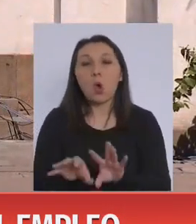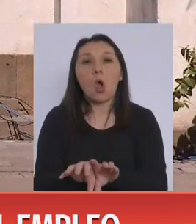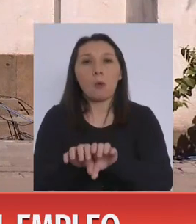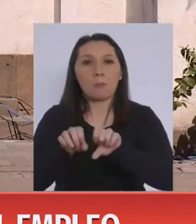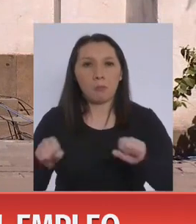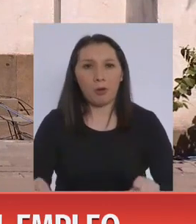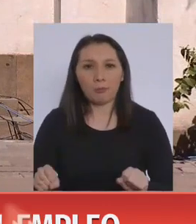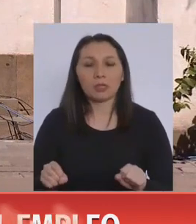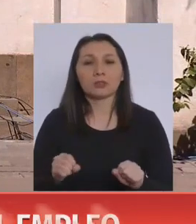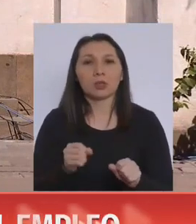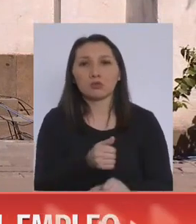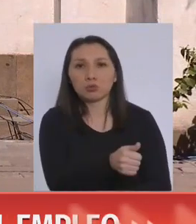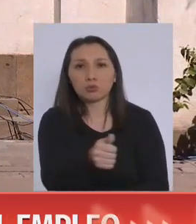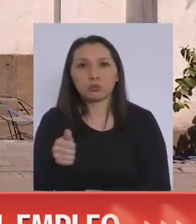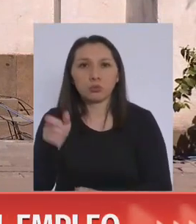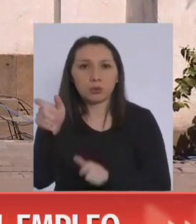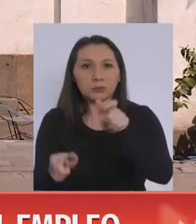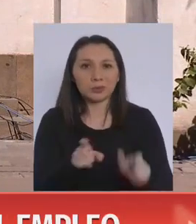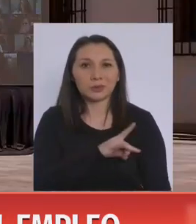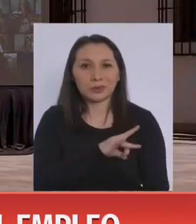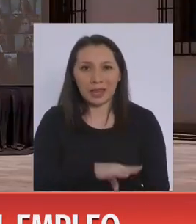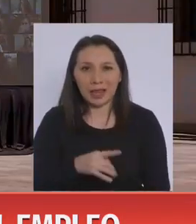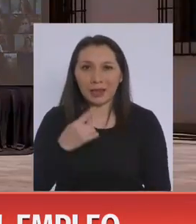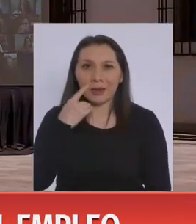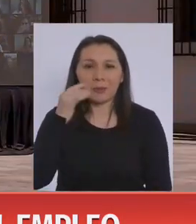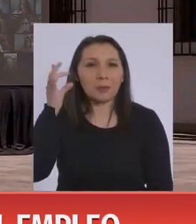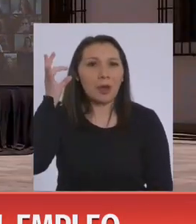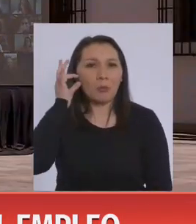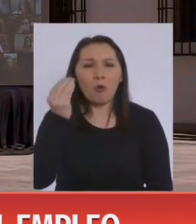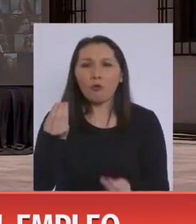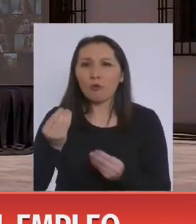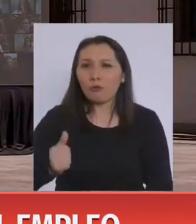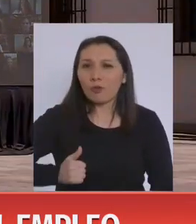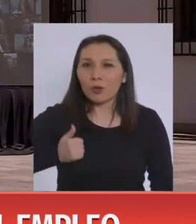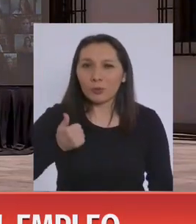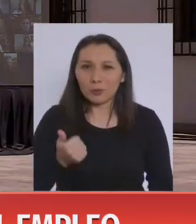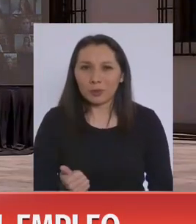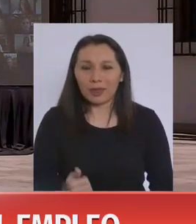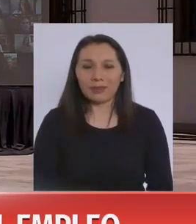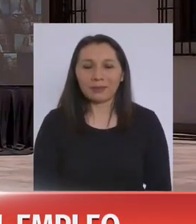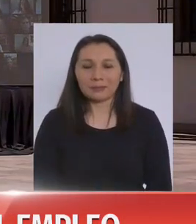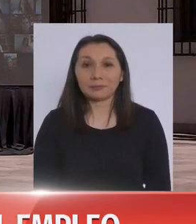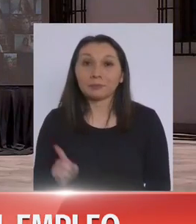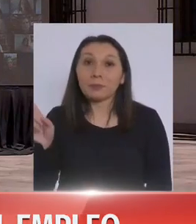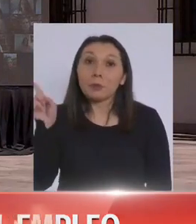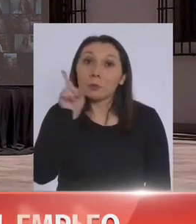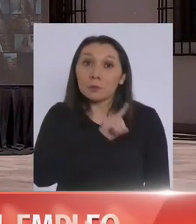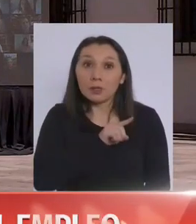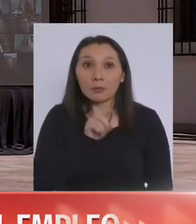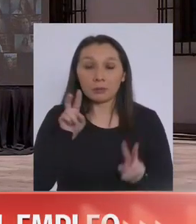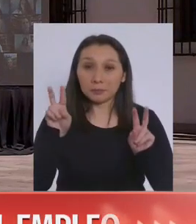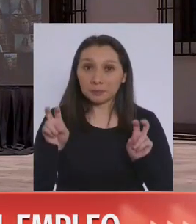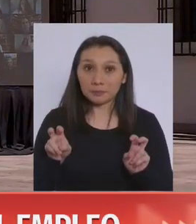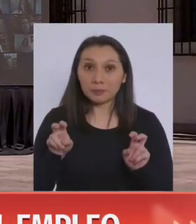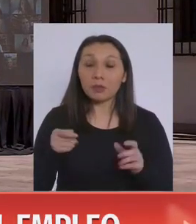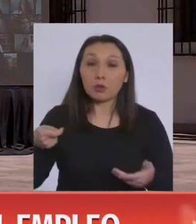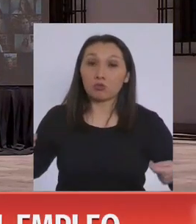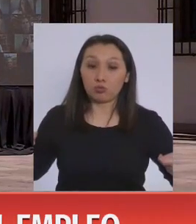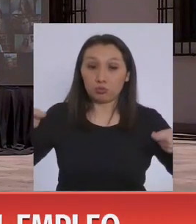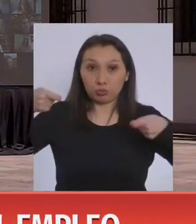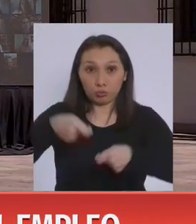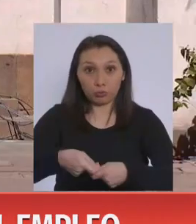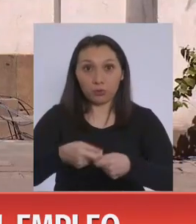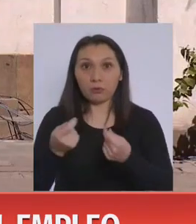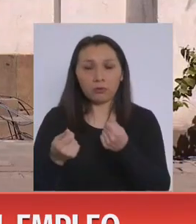comprometer a todas las chilenas y chilenos de buena voluntad. Finalmente, estos subsidios